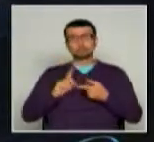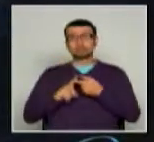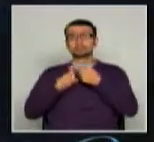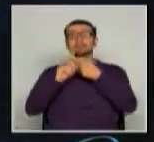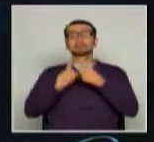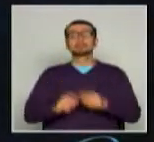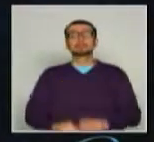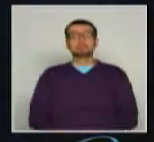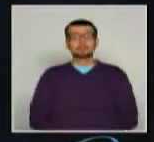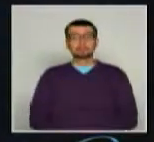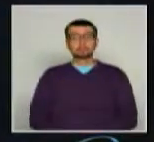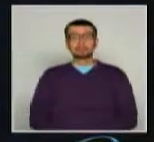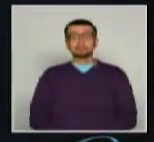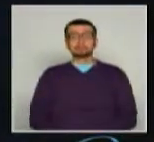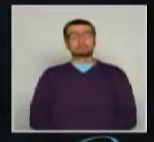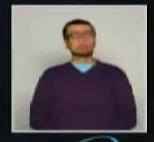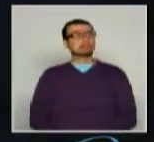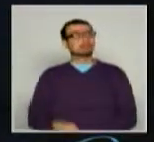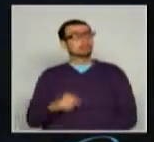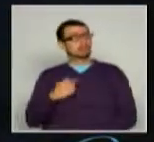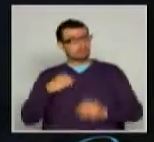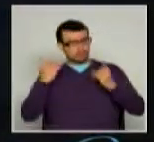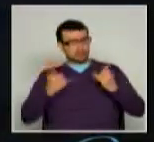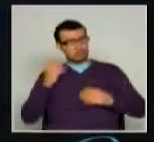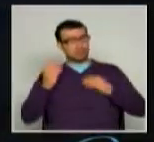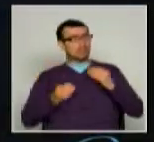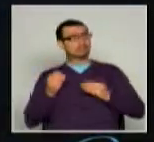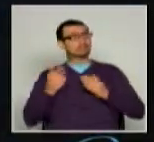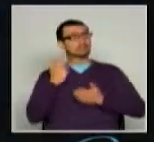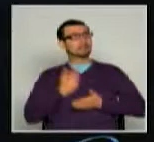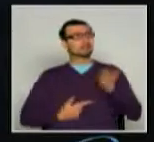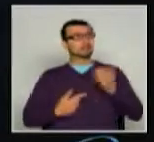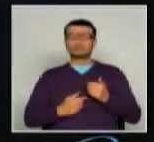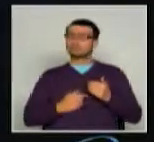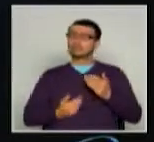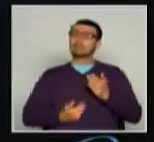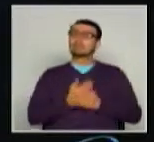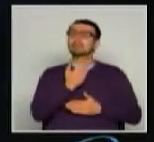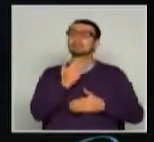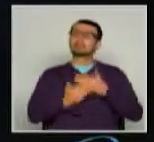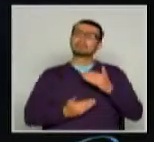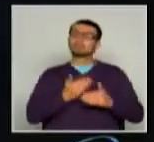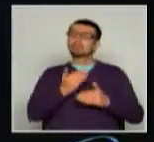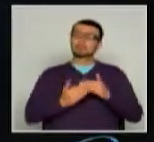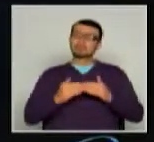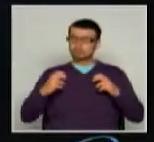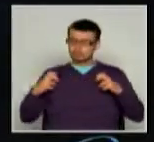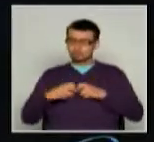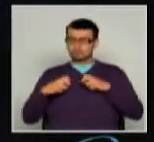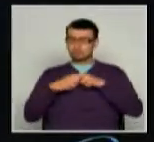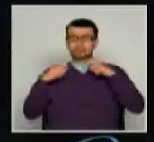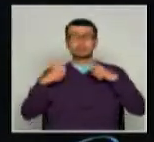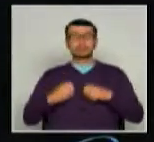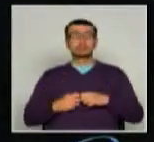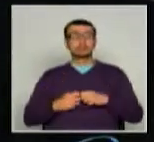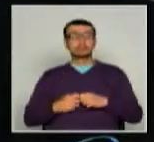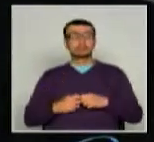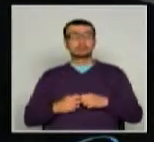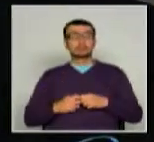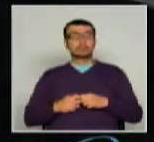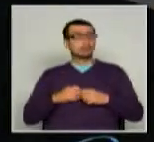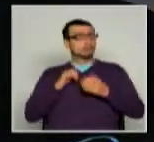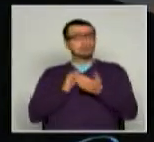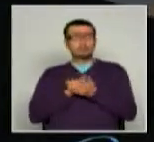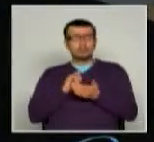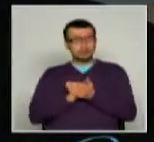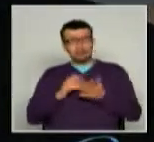positivos. Bueno, ¿qué estoy haciendo en este momento para iniciar el proceso de electroestimulación con José? Estamos ubicando las mismas